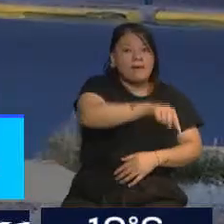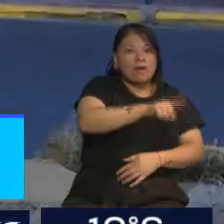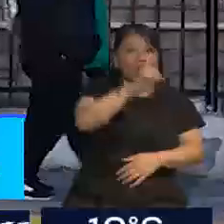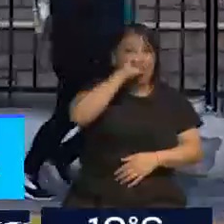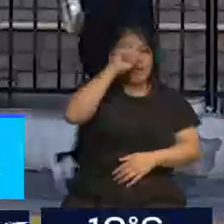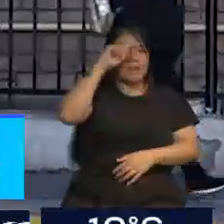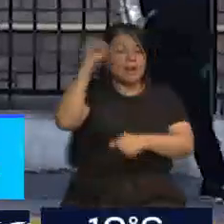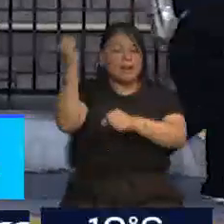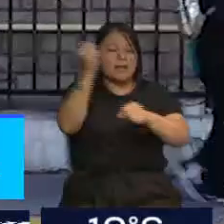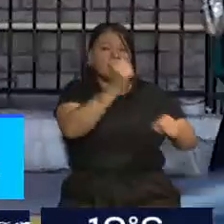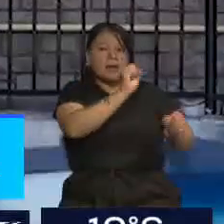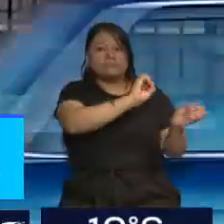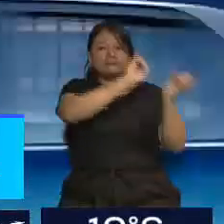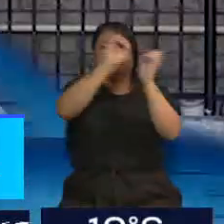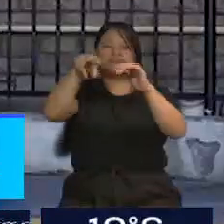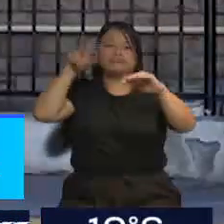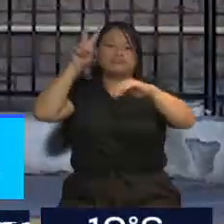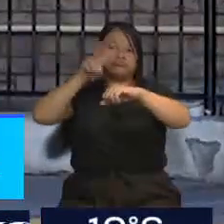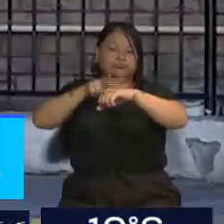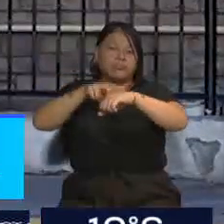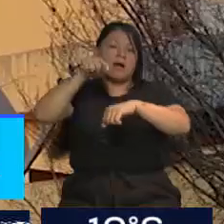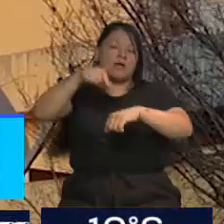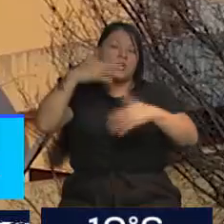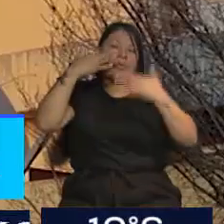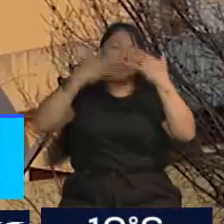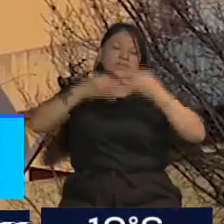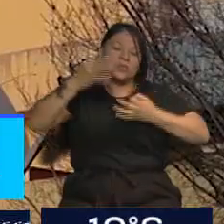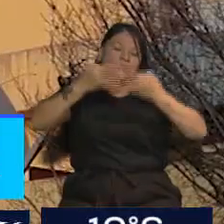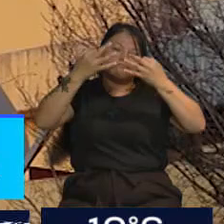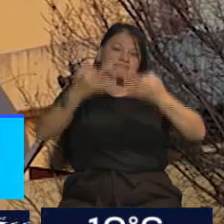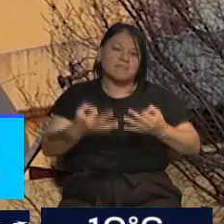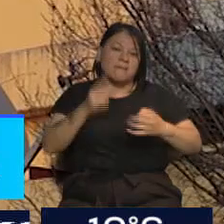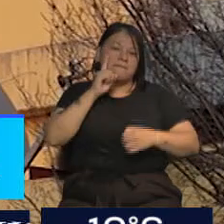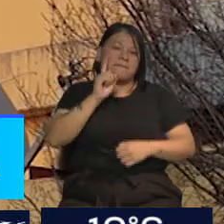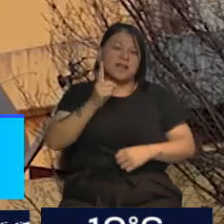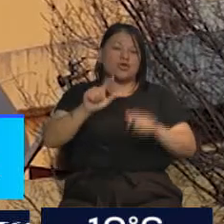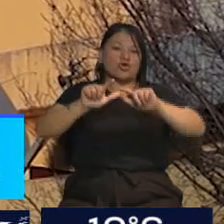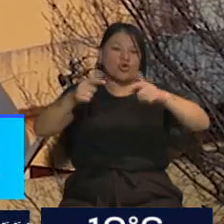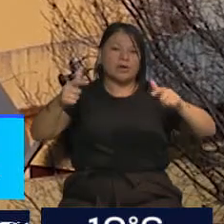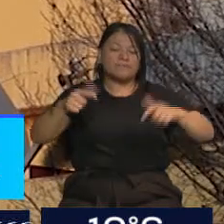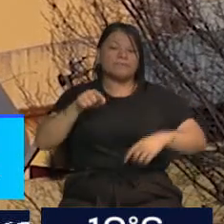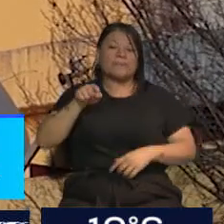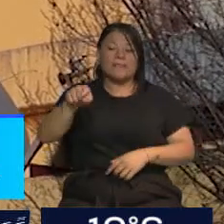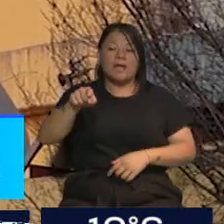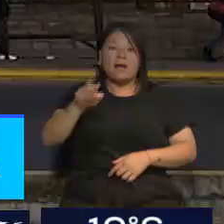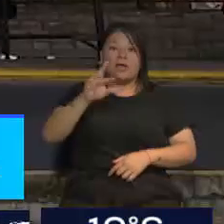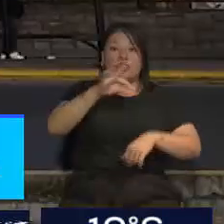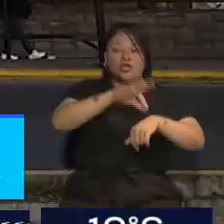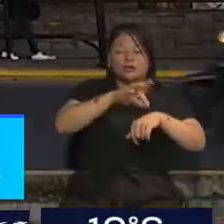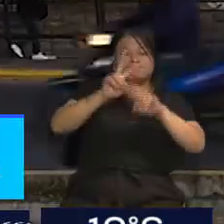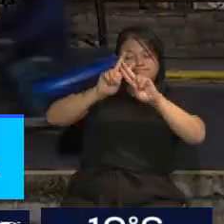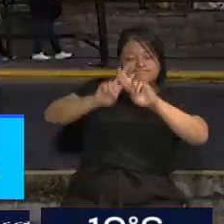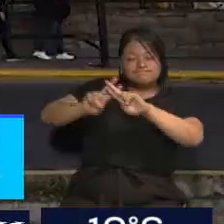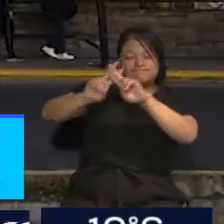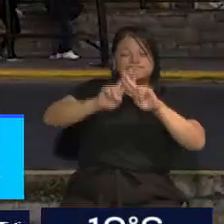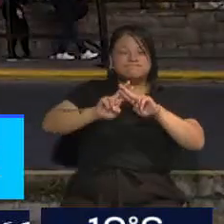Lago Maggiore, desde donde dieron a conocer que se encuentra estable y fuera de peligro. Fue diagnosticada con quemadura de segundo grado en